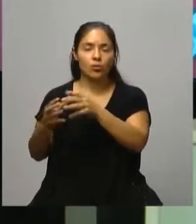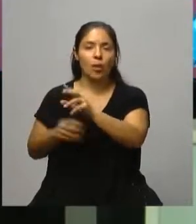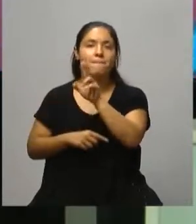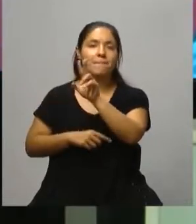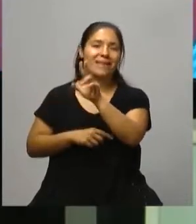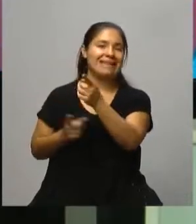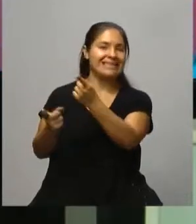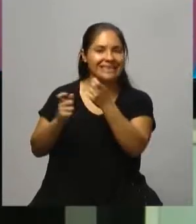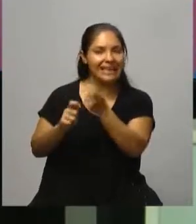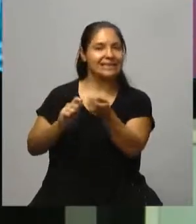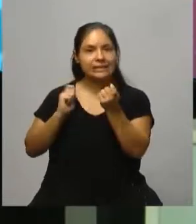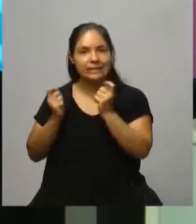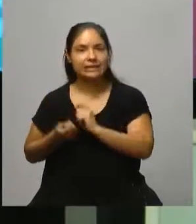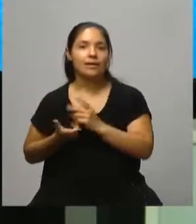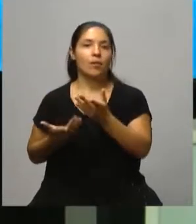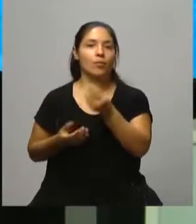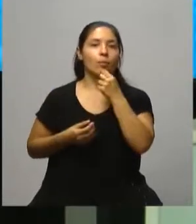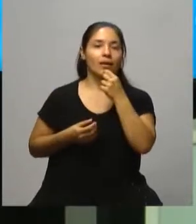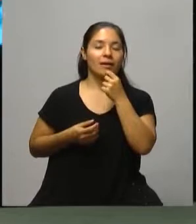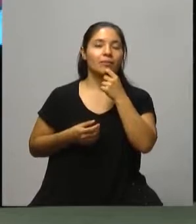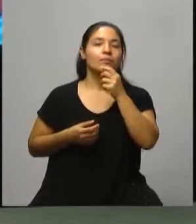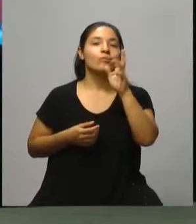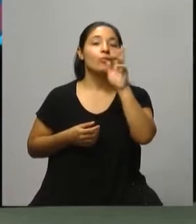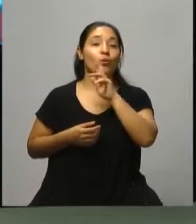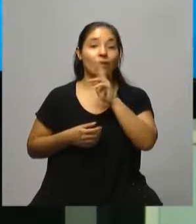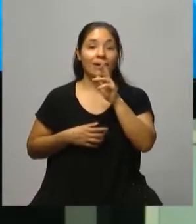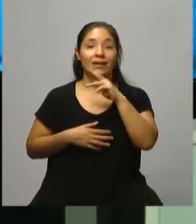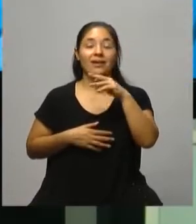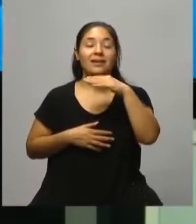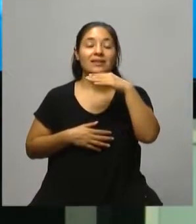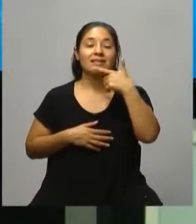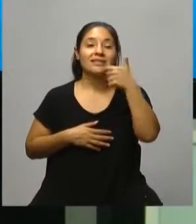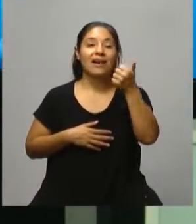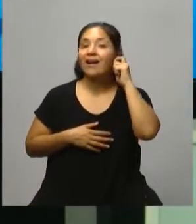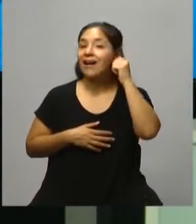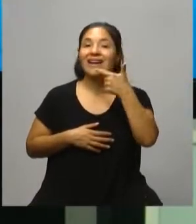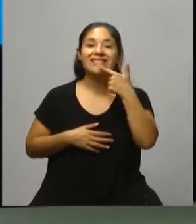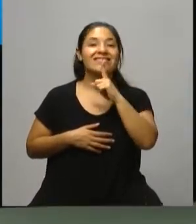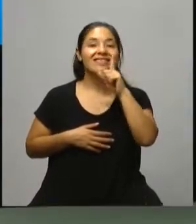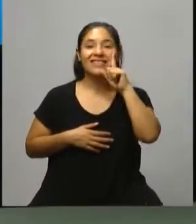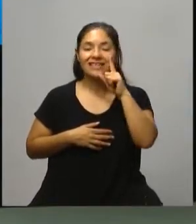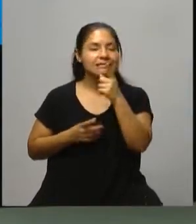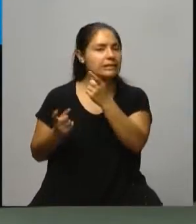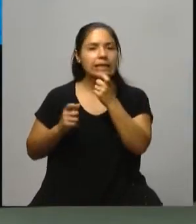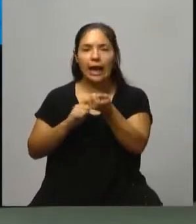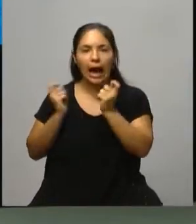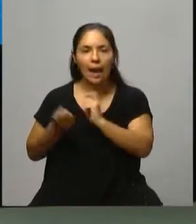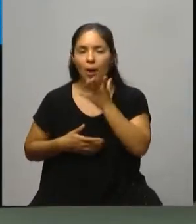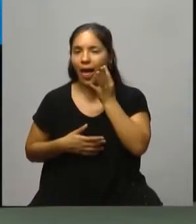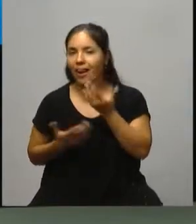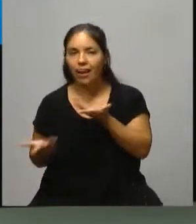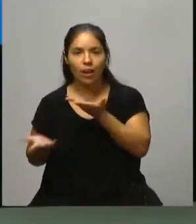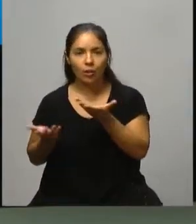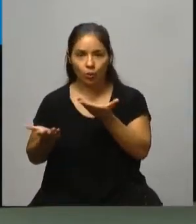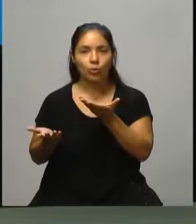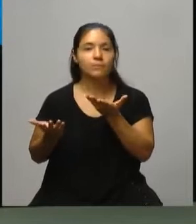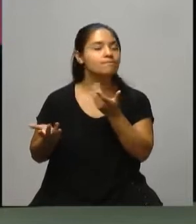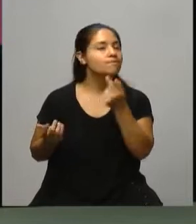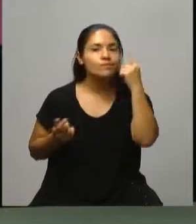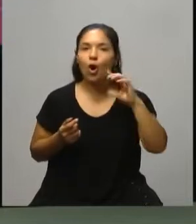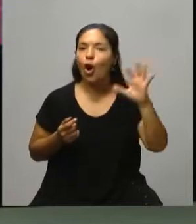que tuvo él, bastante cuestionada, también lo podemos decir. Bueno, como representante de